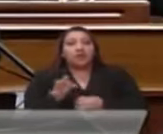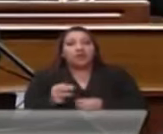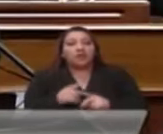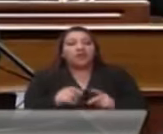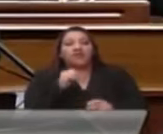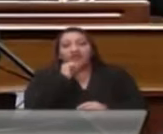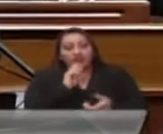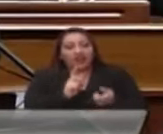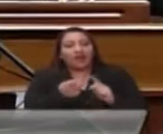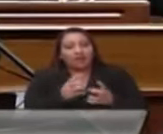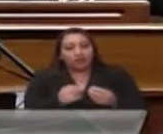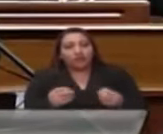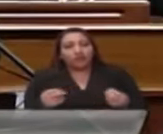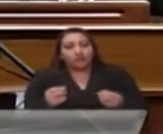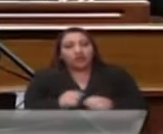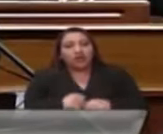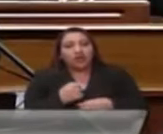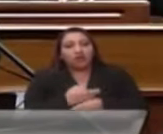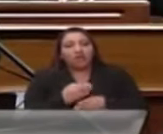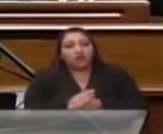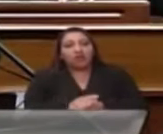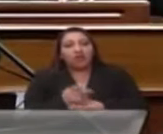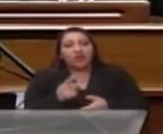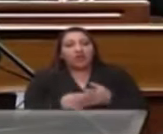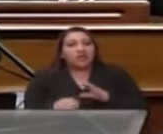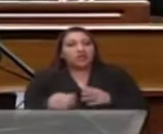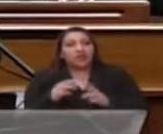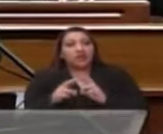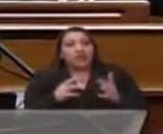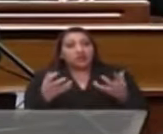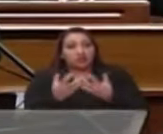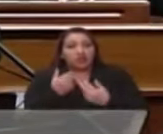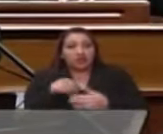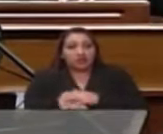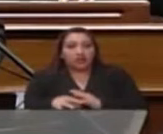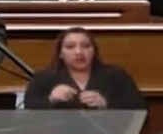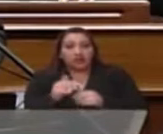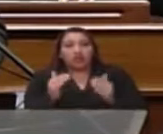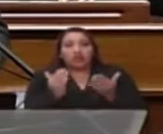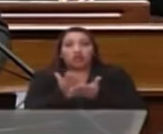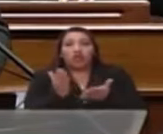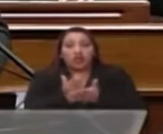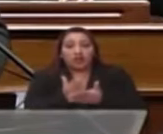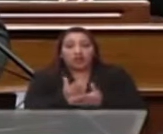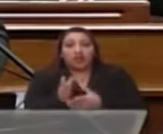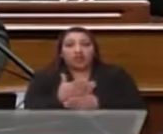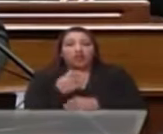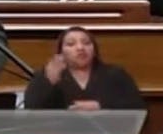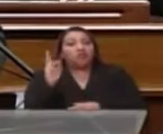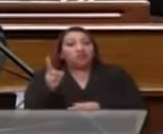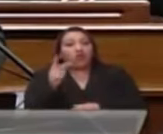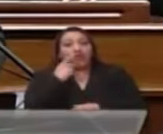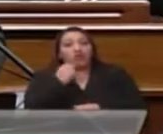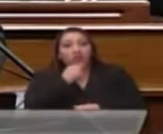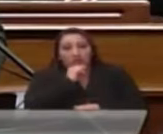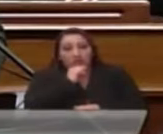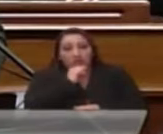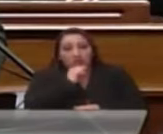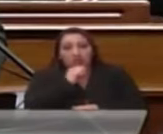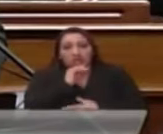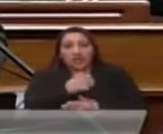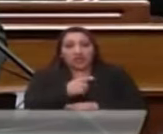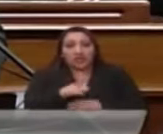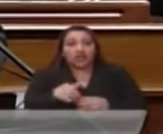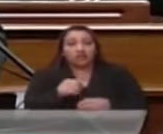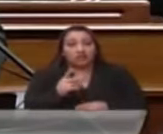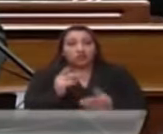pero falta cambiar mucho en la forma en que se dan las relaciones al interior de las aulas, entre los profesores y profesoras,